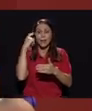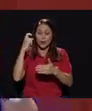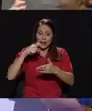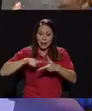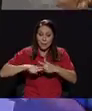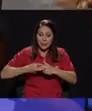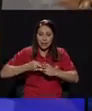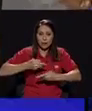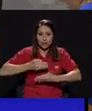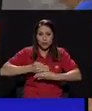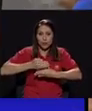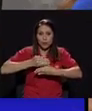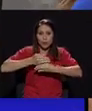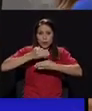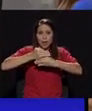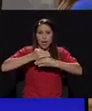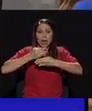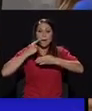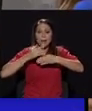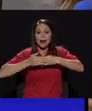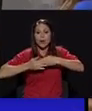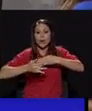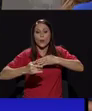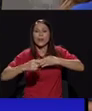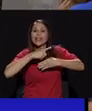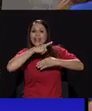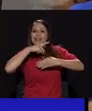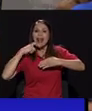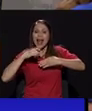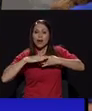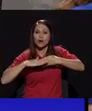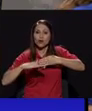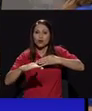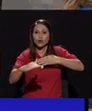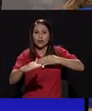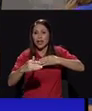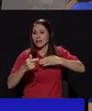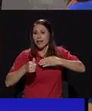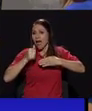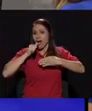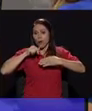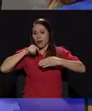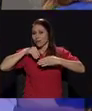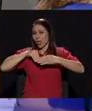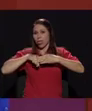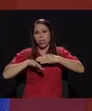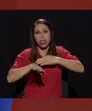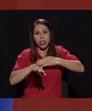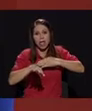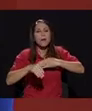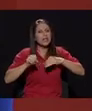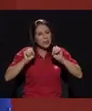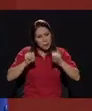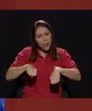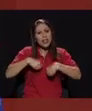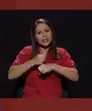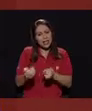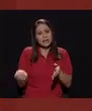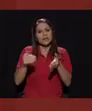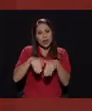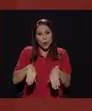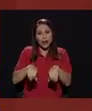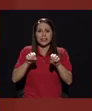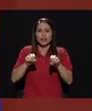infraestructura para precisamente desecarlos, que ya haría, pues se puede hacer la recuperación, no digo que